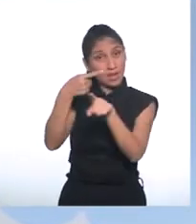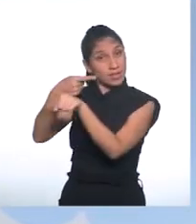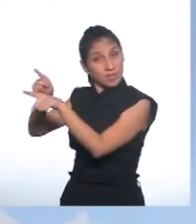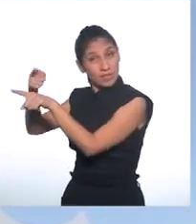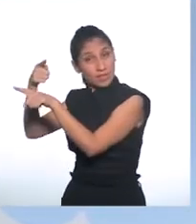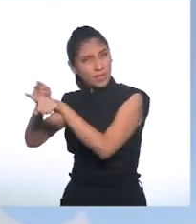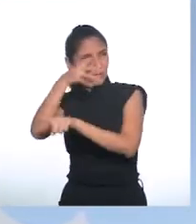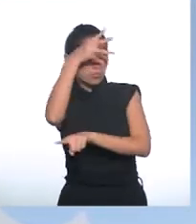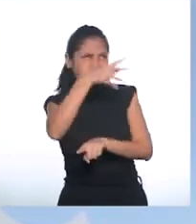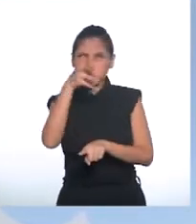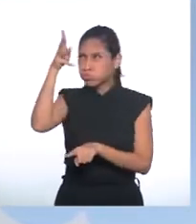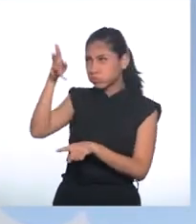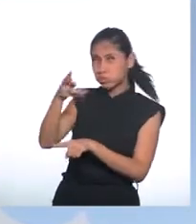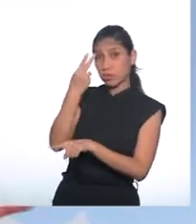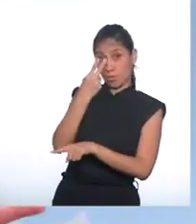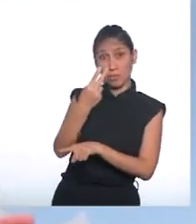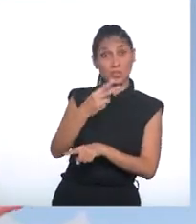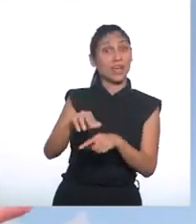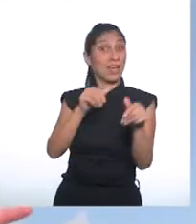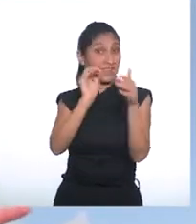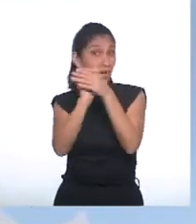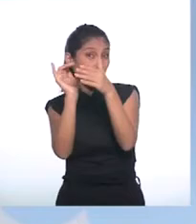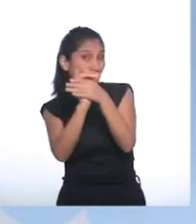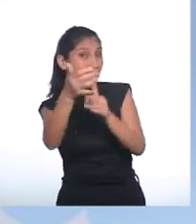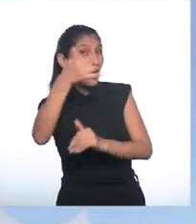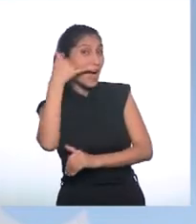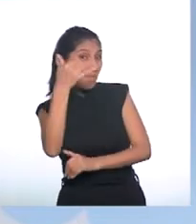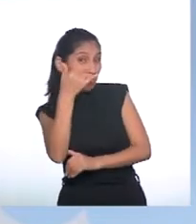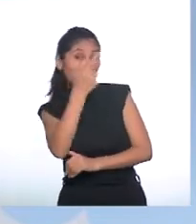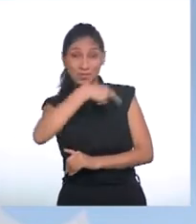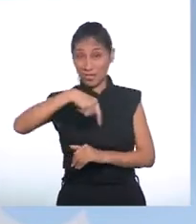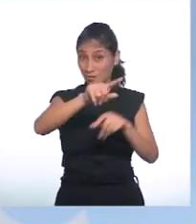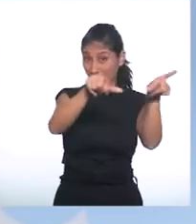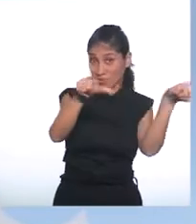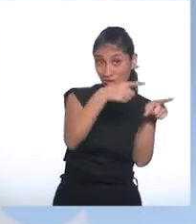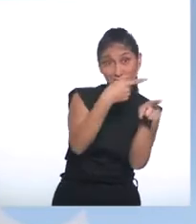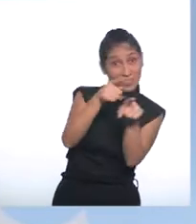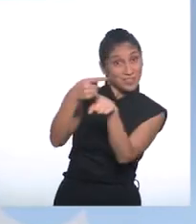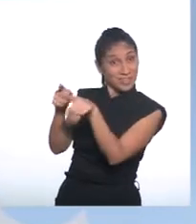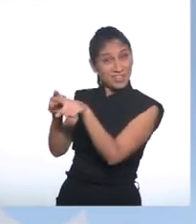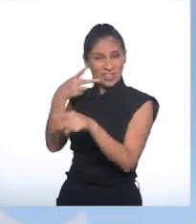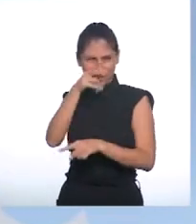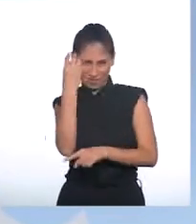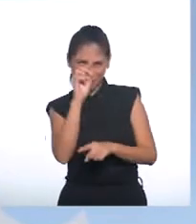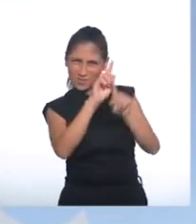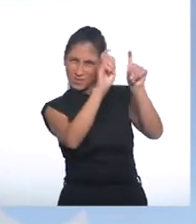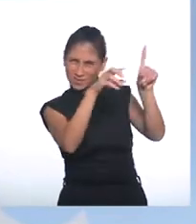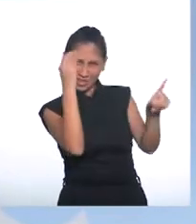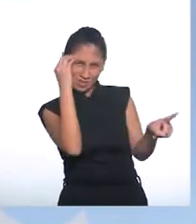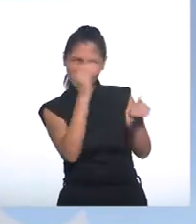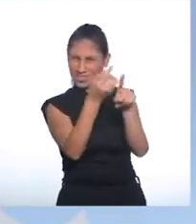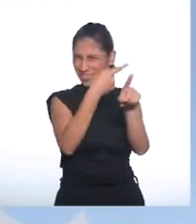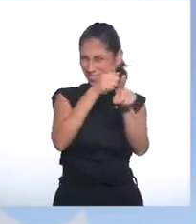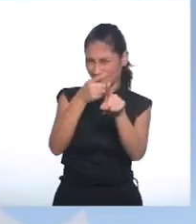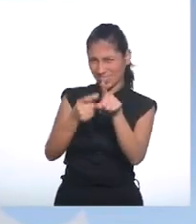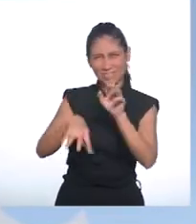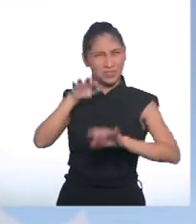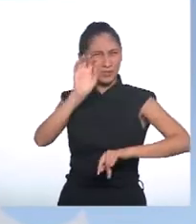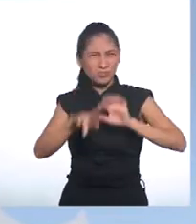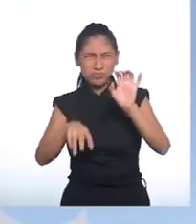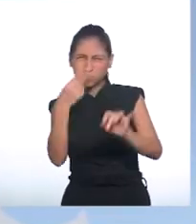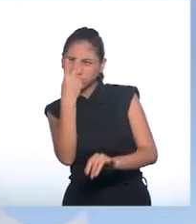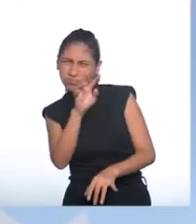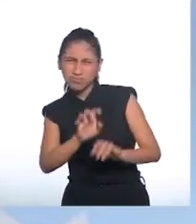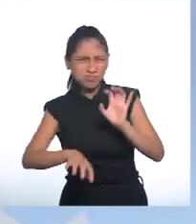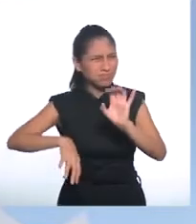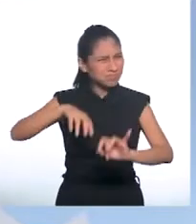conectarnos con amigos y amigas que estén en lugares distintos entre sí. Seguro tienen opiniones interesantes acerca del tema. Localizando